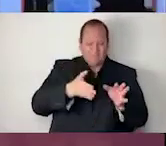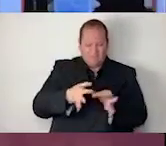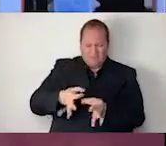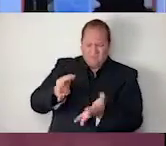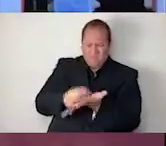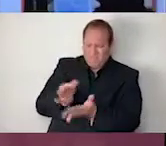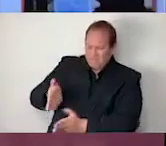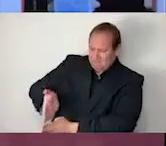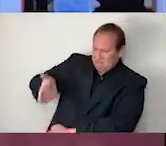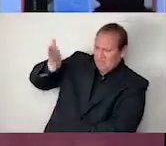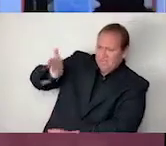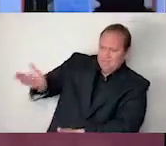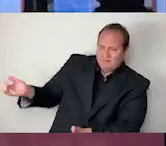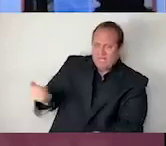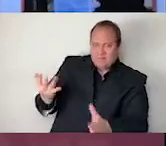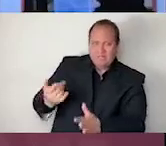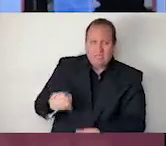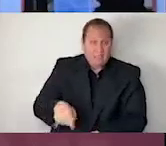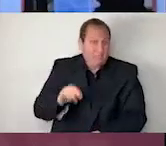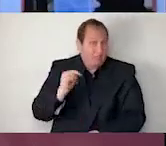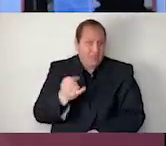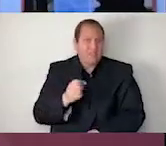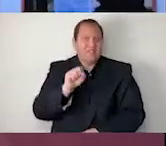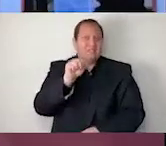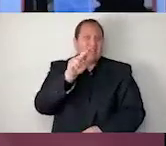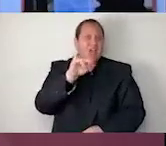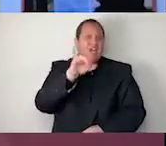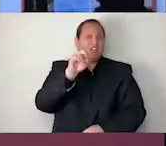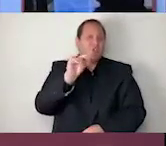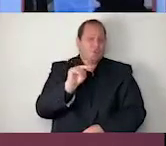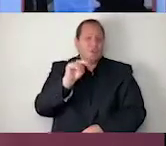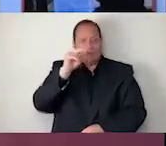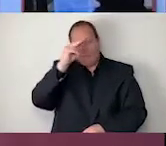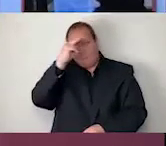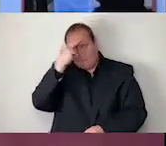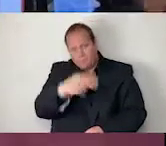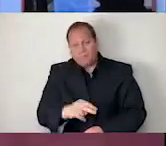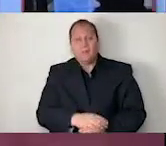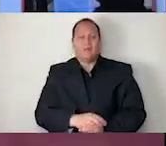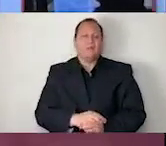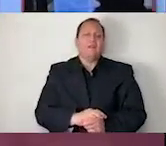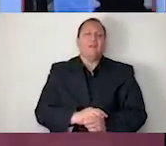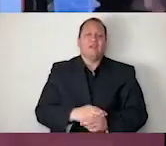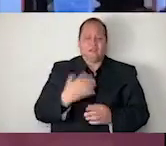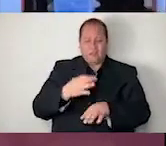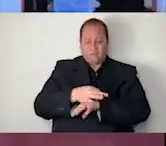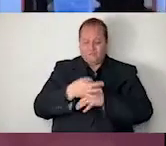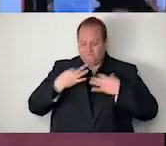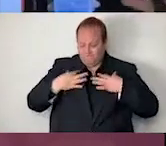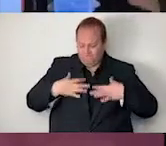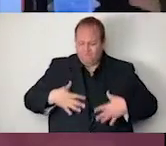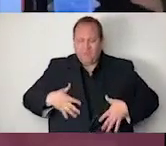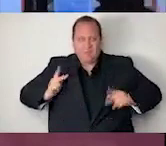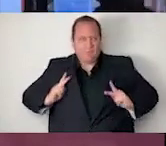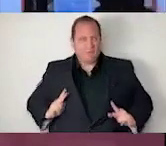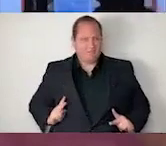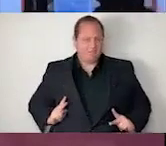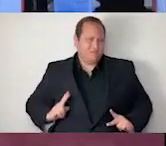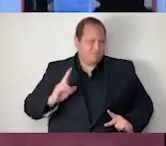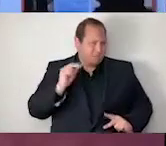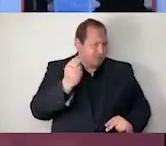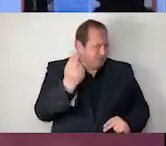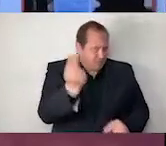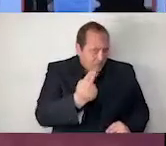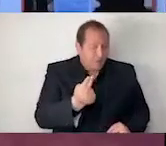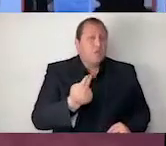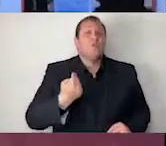ssangyong de mexico reglas de vestir y joyería no es una actividad esencial aquí les dimos 24